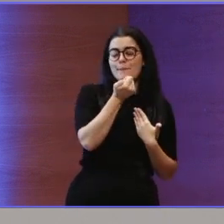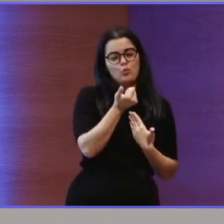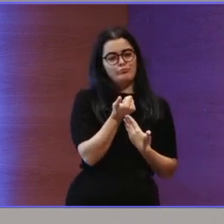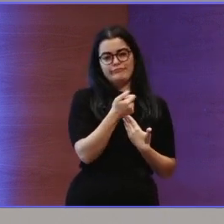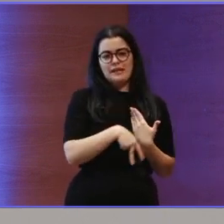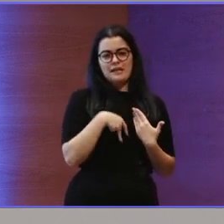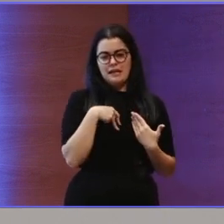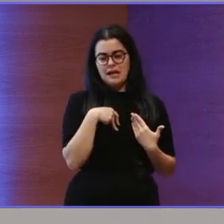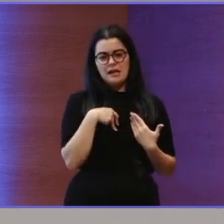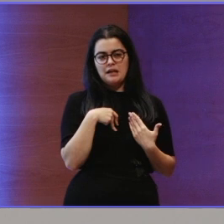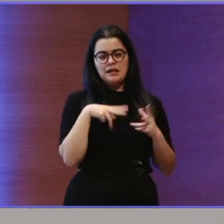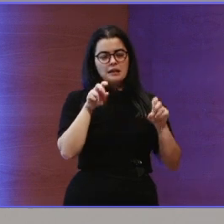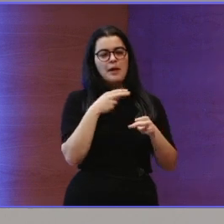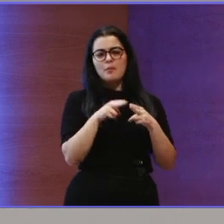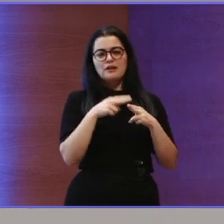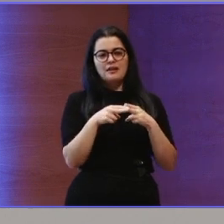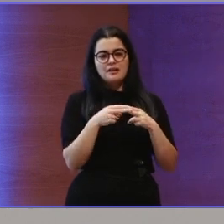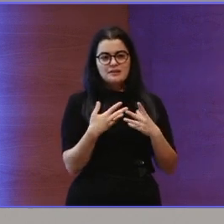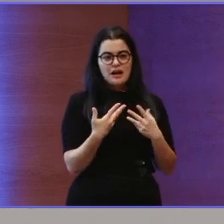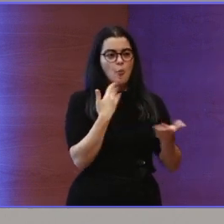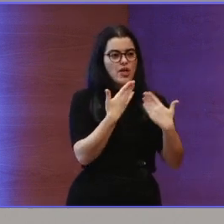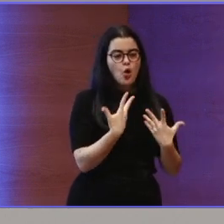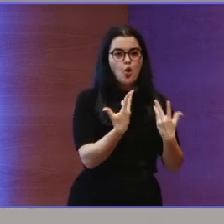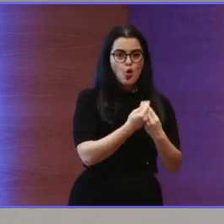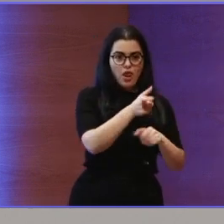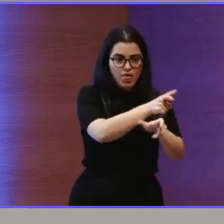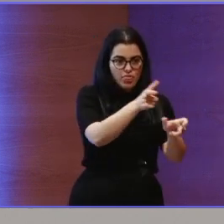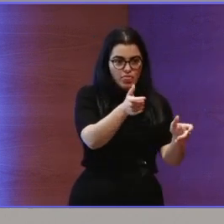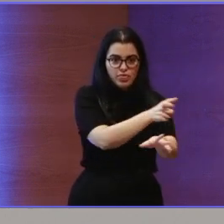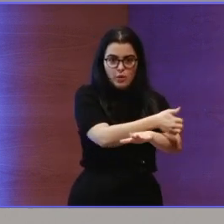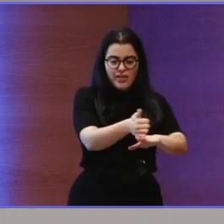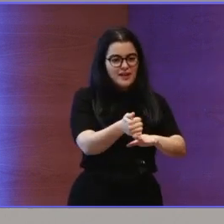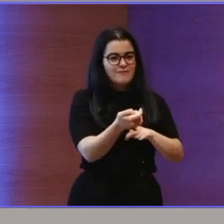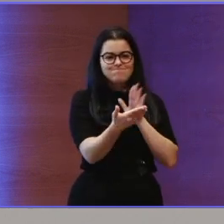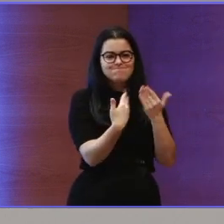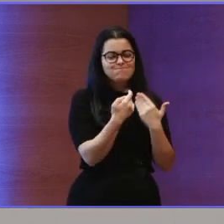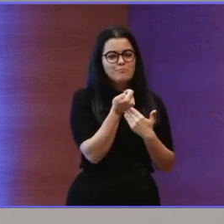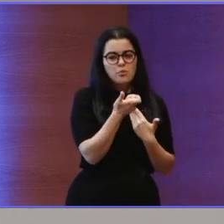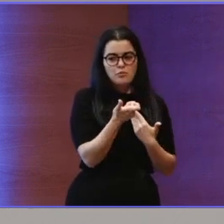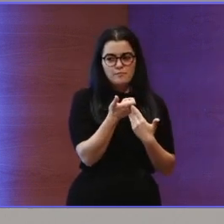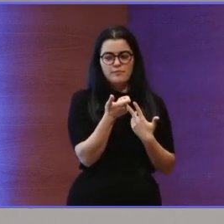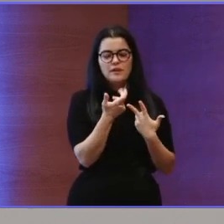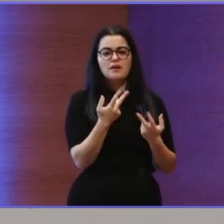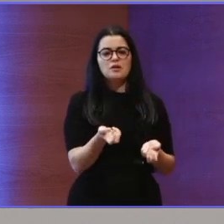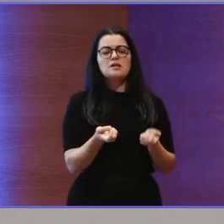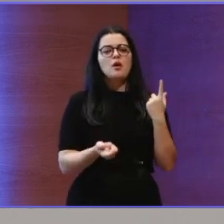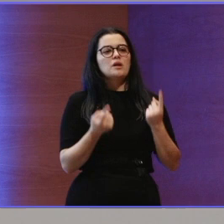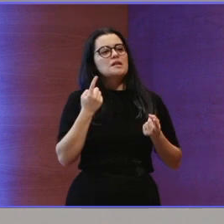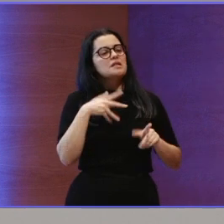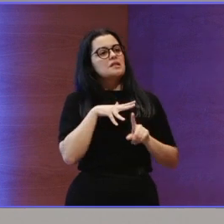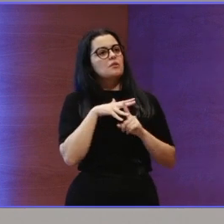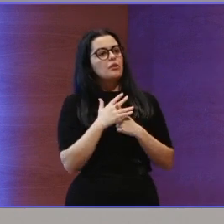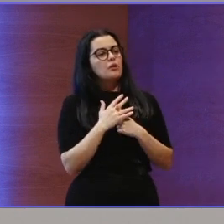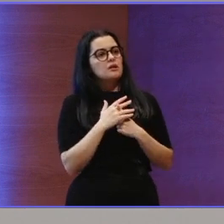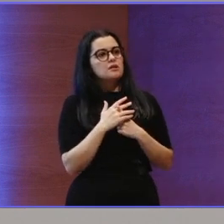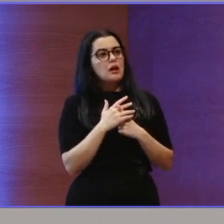en en materia de políticas con la propia ciudadanía y hay saberes eh que vienen del tener la experiencia de